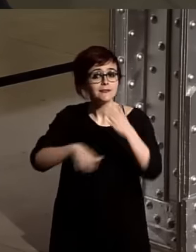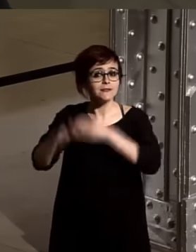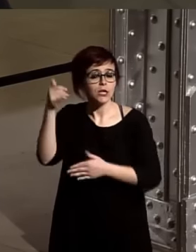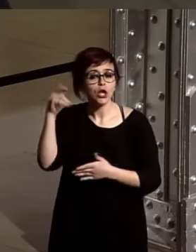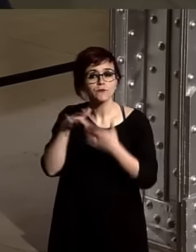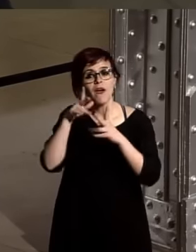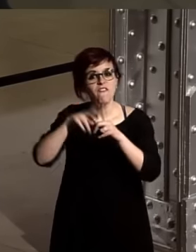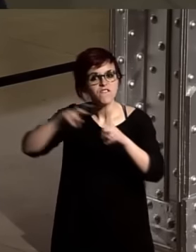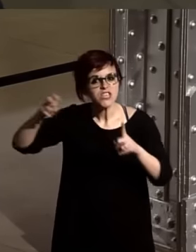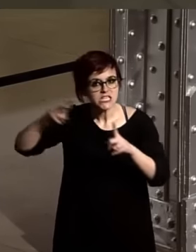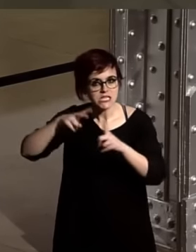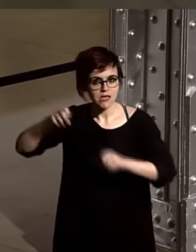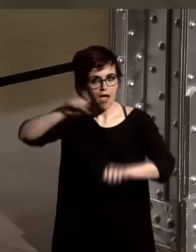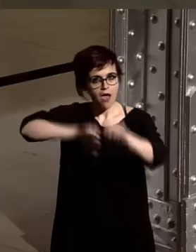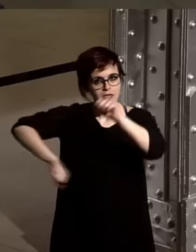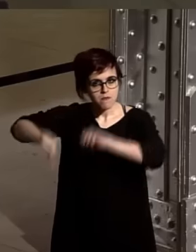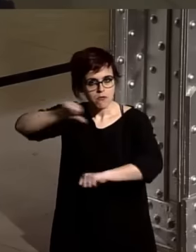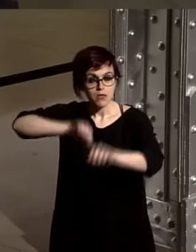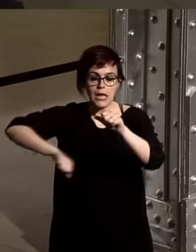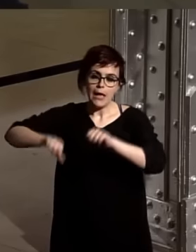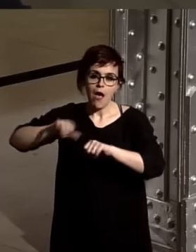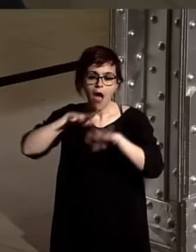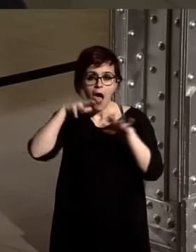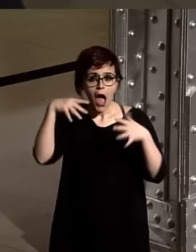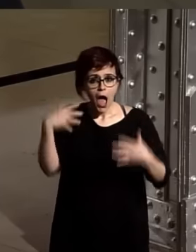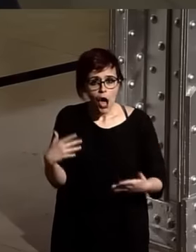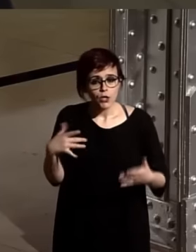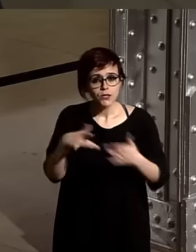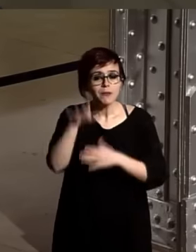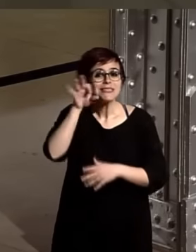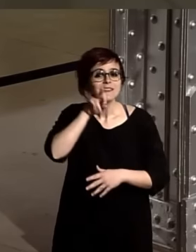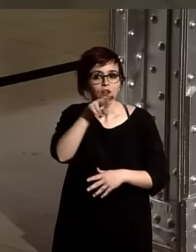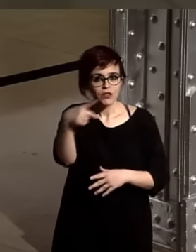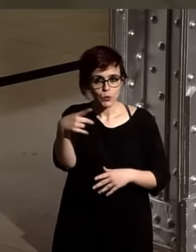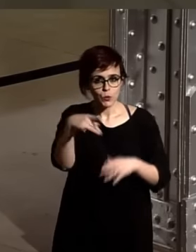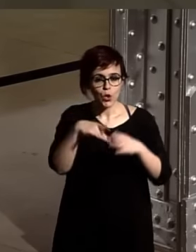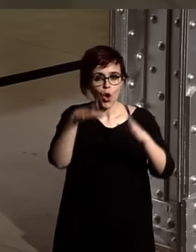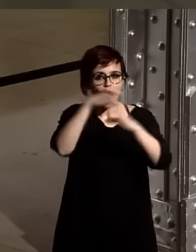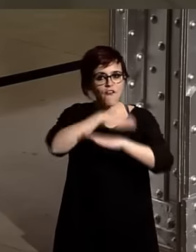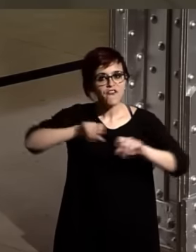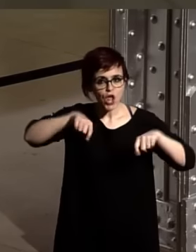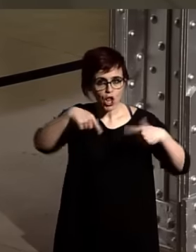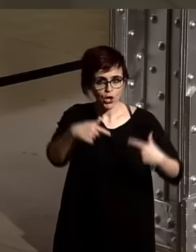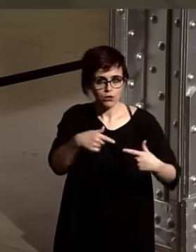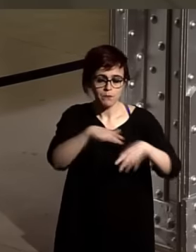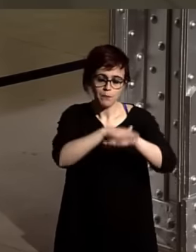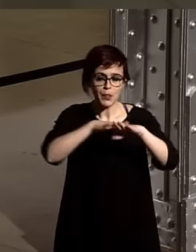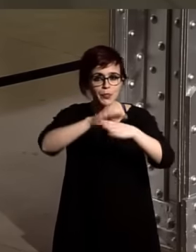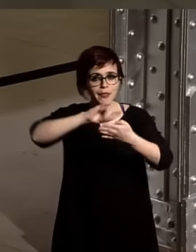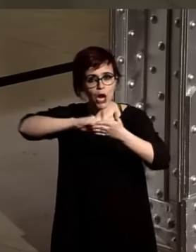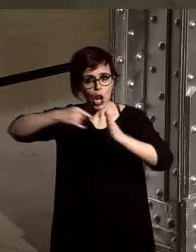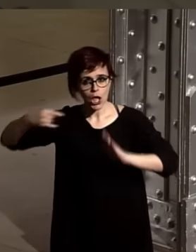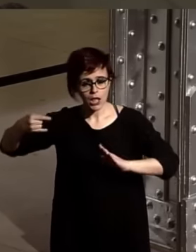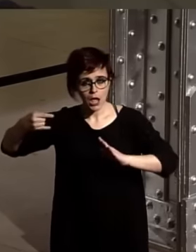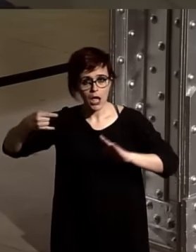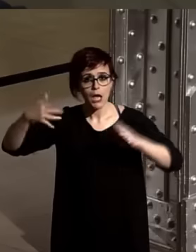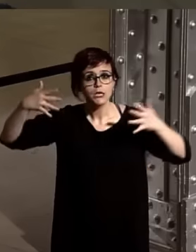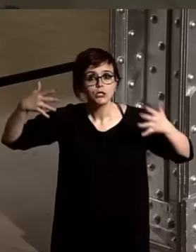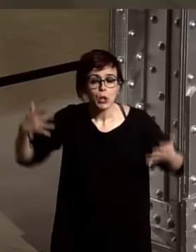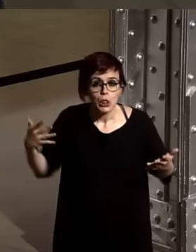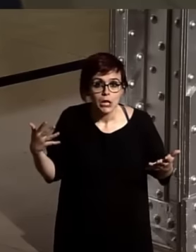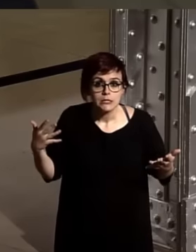los siglos de la física y de la química el siglo es el de la bi el siglo es el siglo de biotecnología entonces podríamos